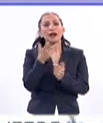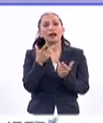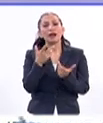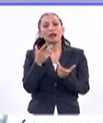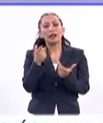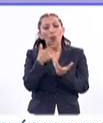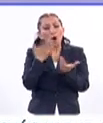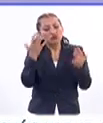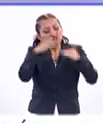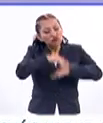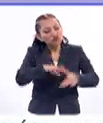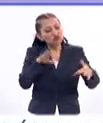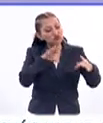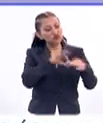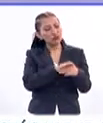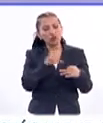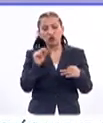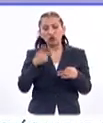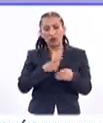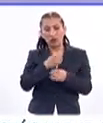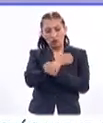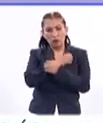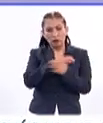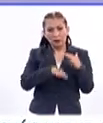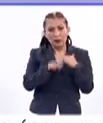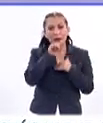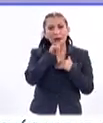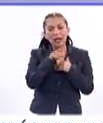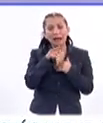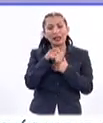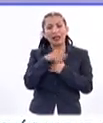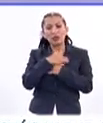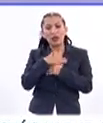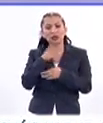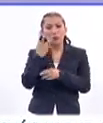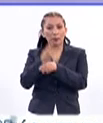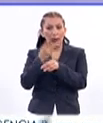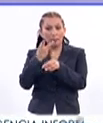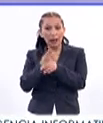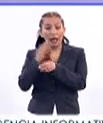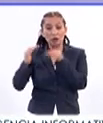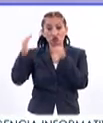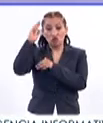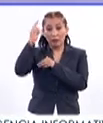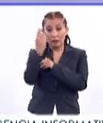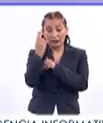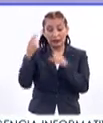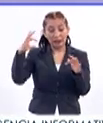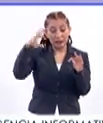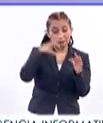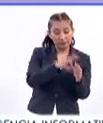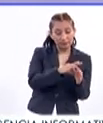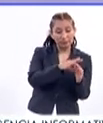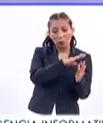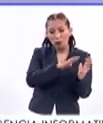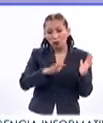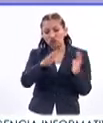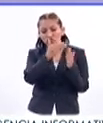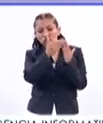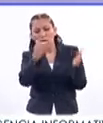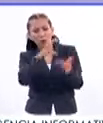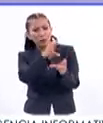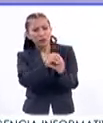suerte de conciliación no solo de la educación básica, sino de la educación media superior y la superior, todo un